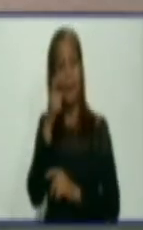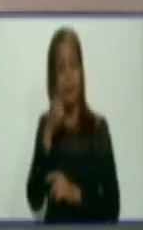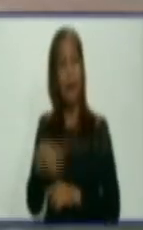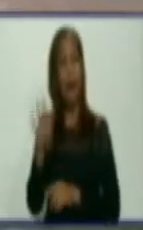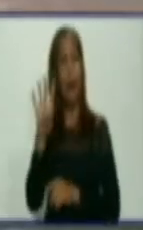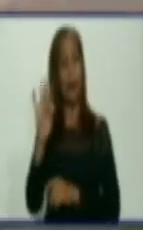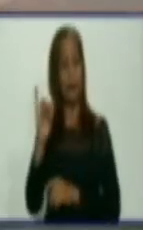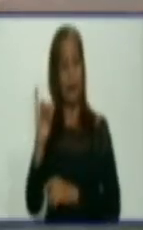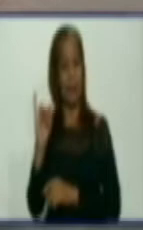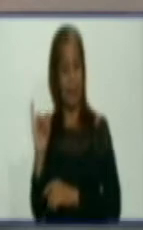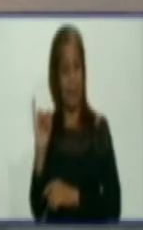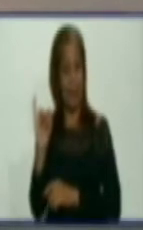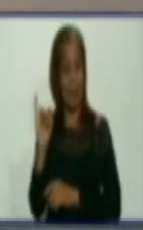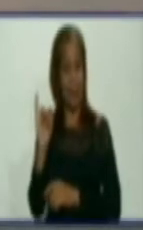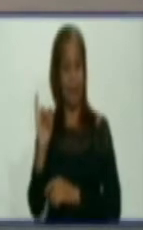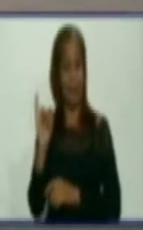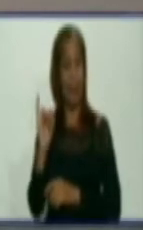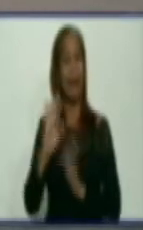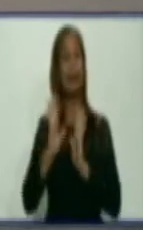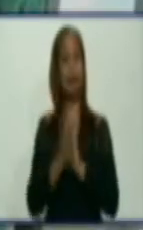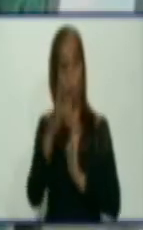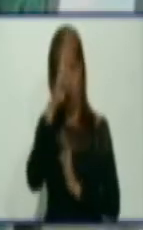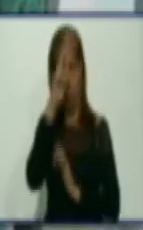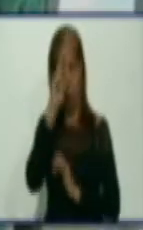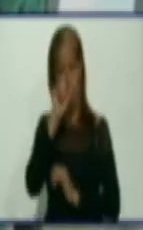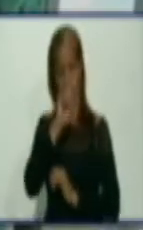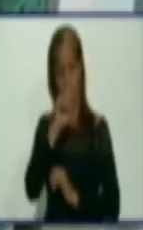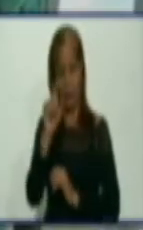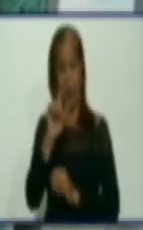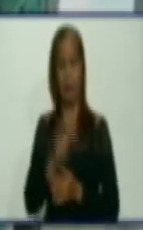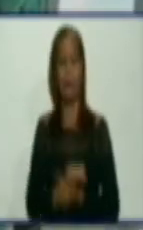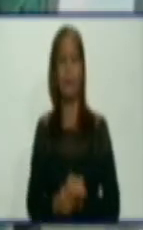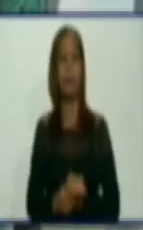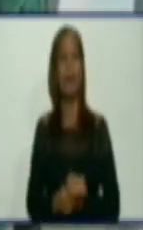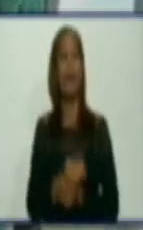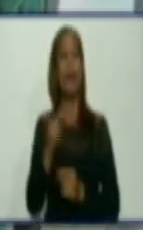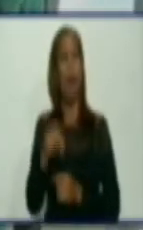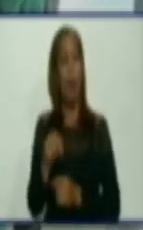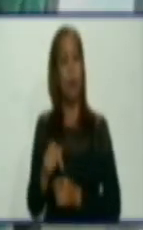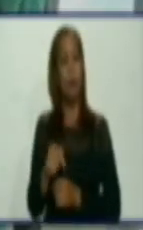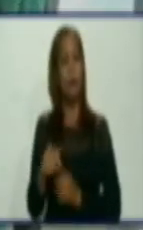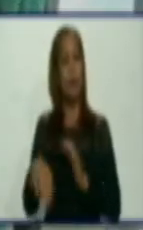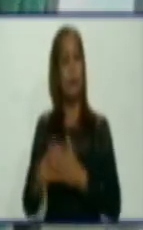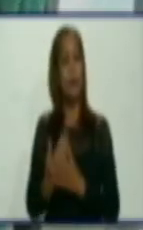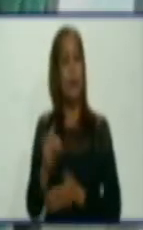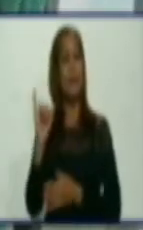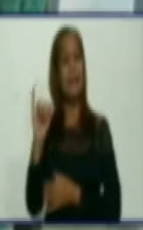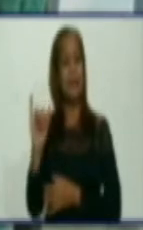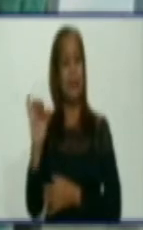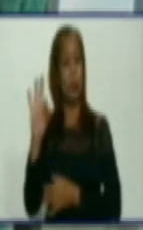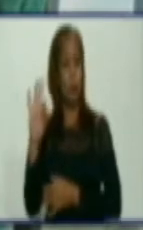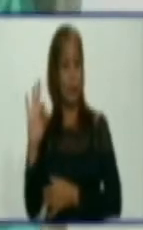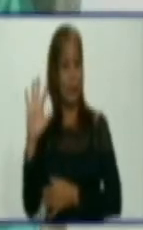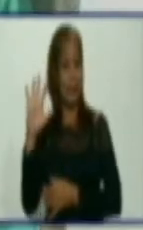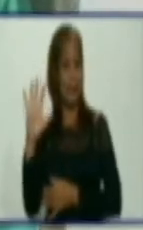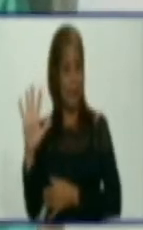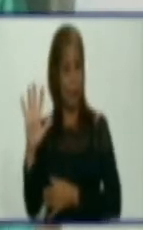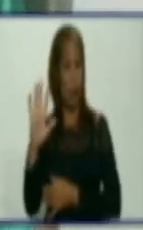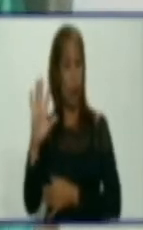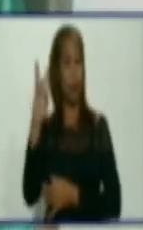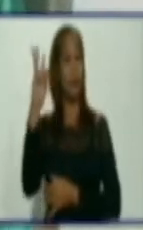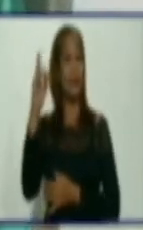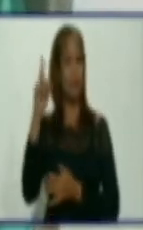casos en nuestro hospital. Se reciben en el día 685 resultados, de ellos